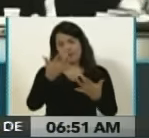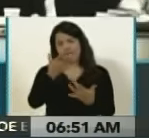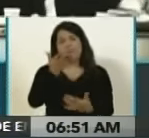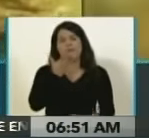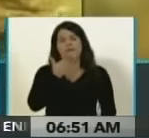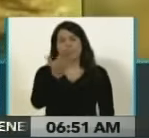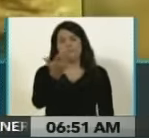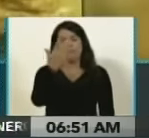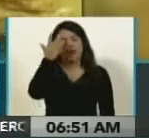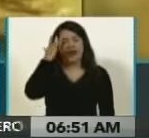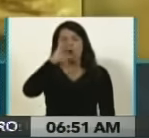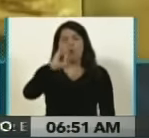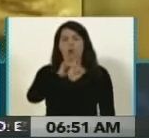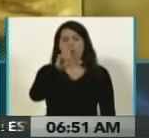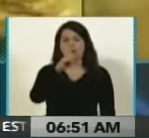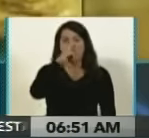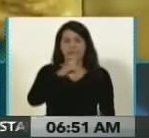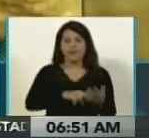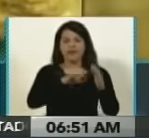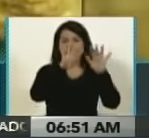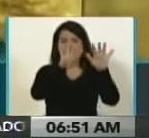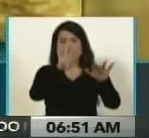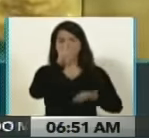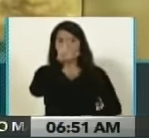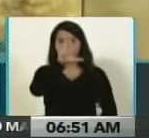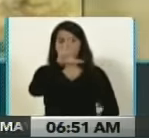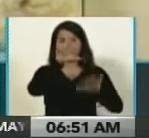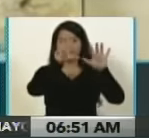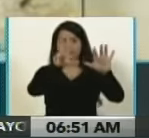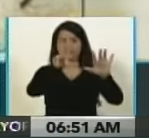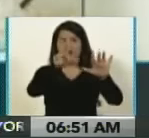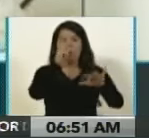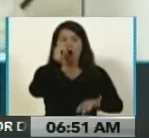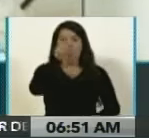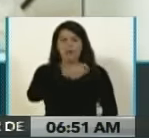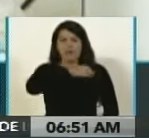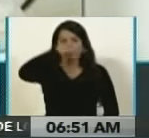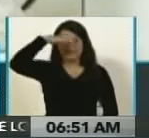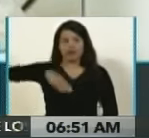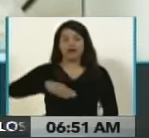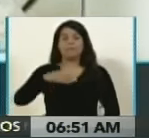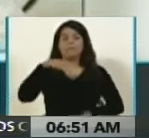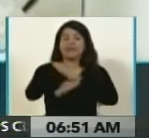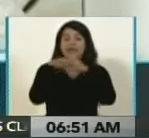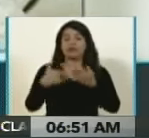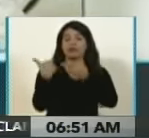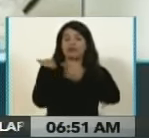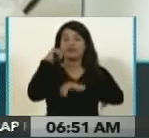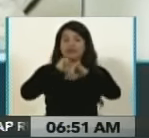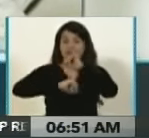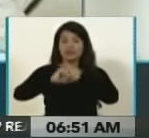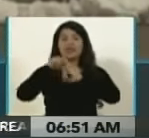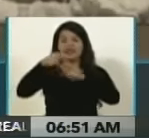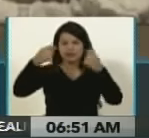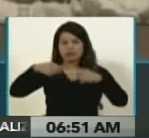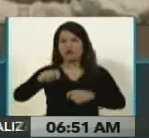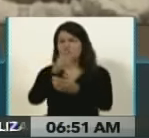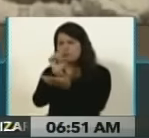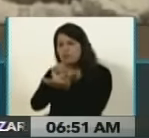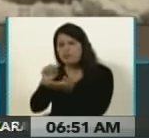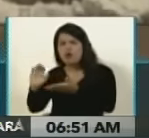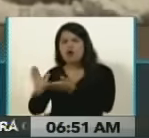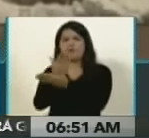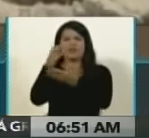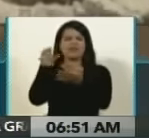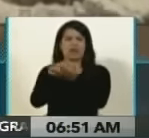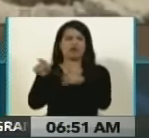creo que en julio del 58, el general Castro León, que era el ministro de la Defensa, intenta un golpe de Estado para